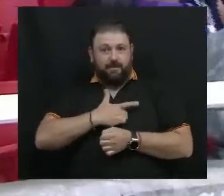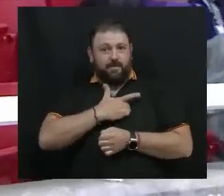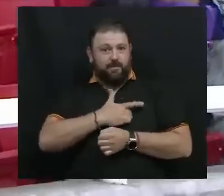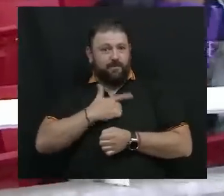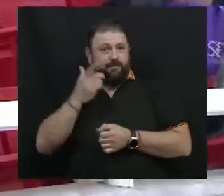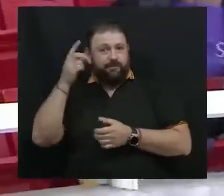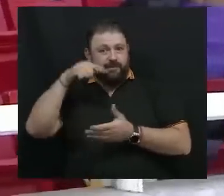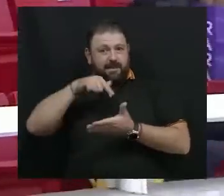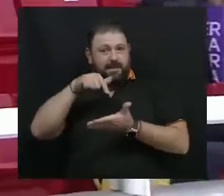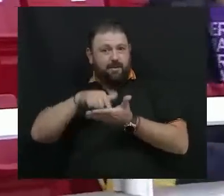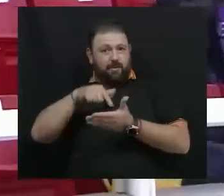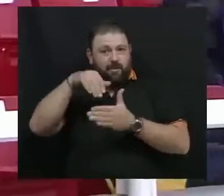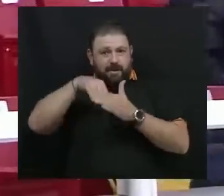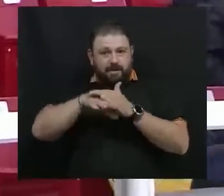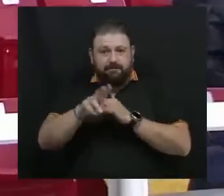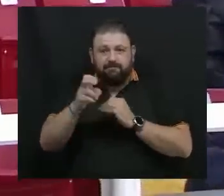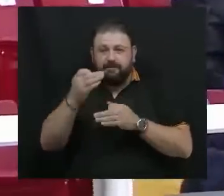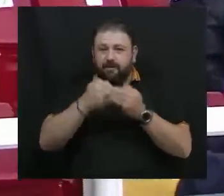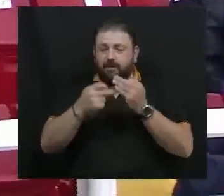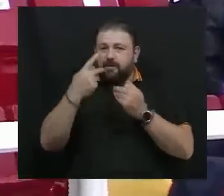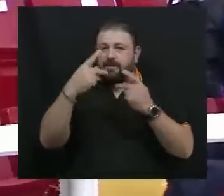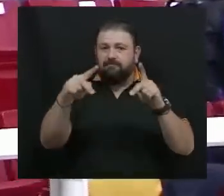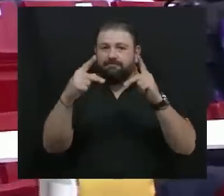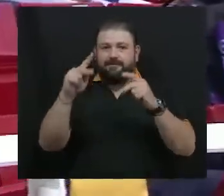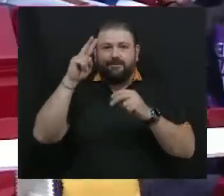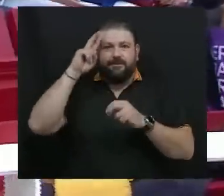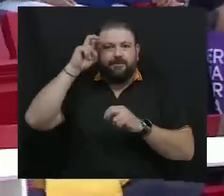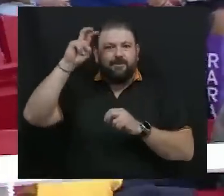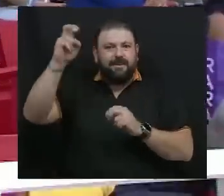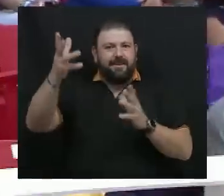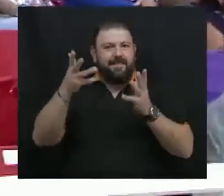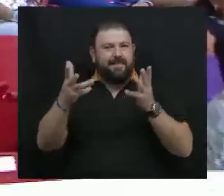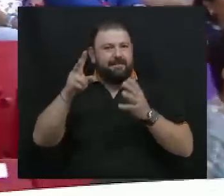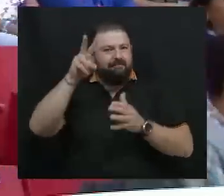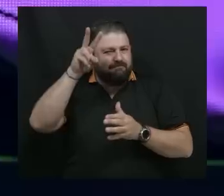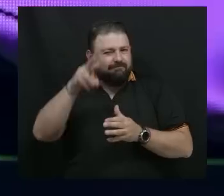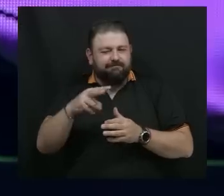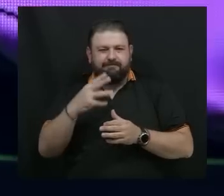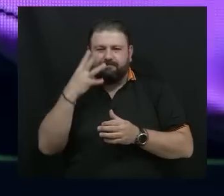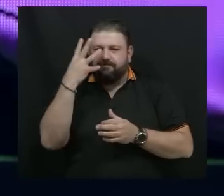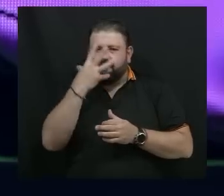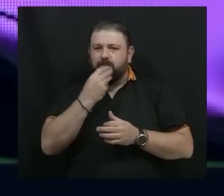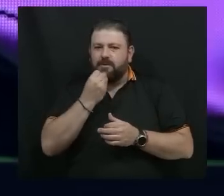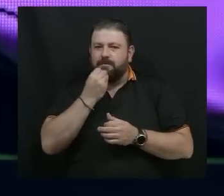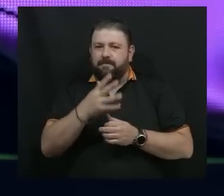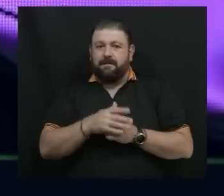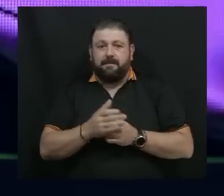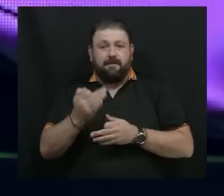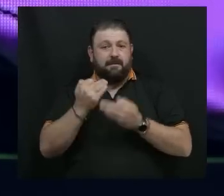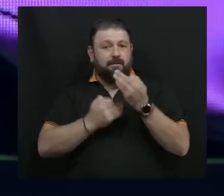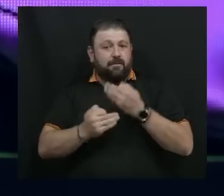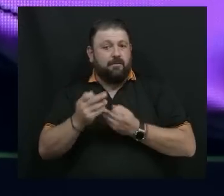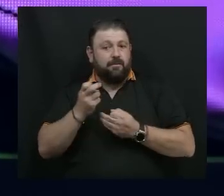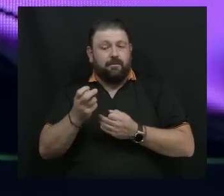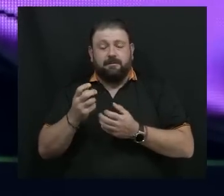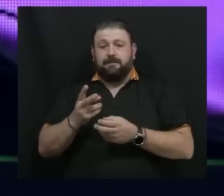Todos los que tengamos sueños, soñamos estar aquí. En el escenario más soñado. Y a mitad de año recibimos una invitación a estar